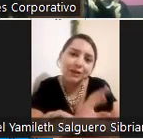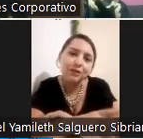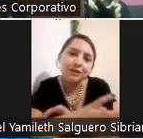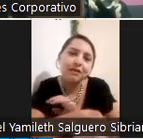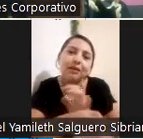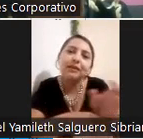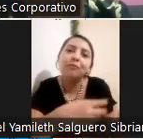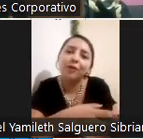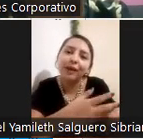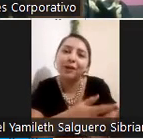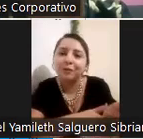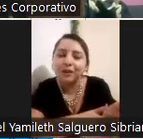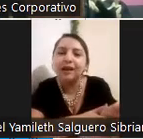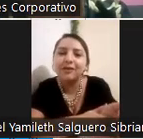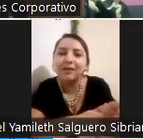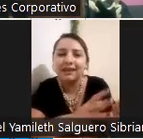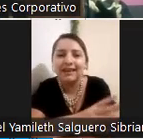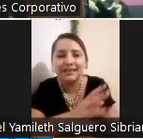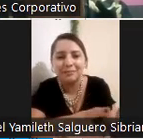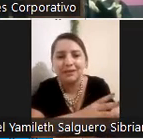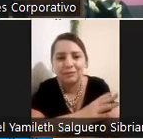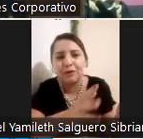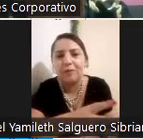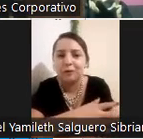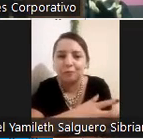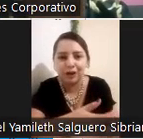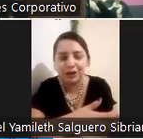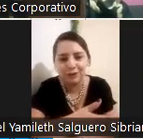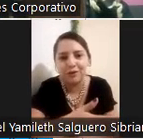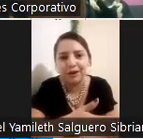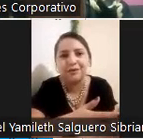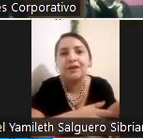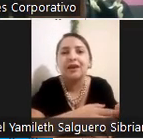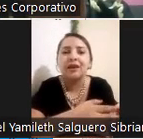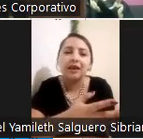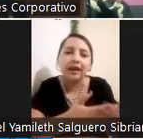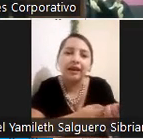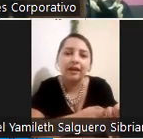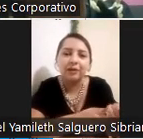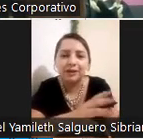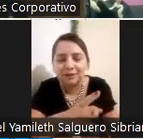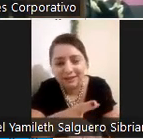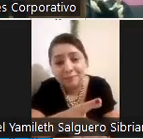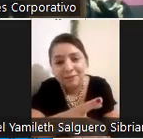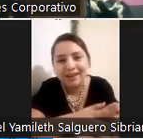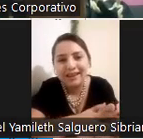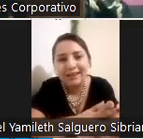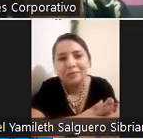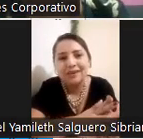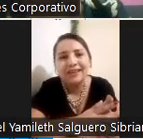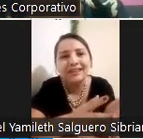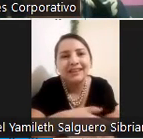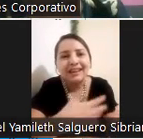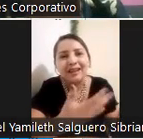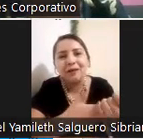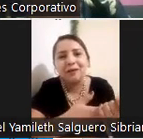y así sucesivamente a modo de irlo cuidando y que él siempre estemos como en comunicación con ellos eh con eso quizás me estoy adelantando